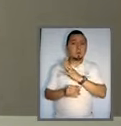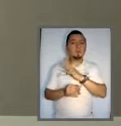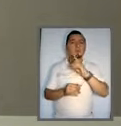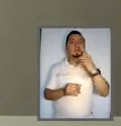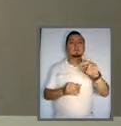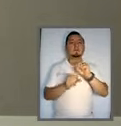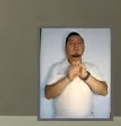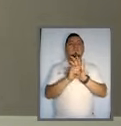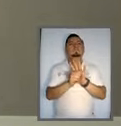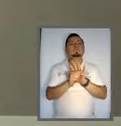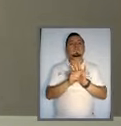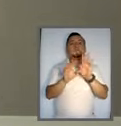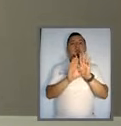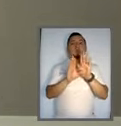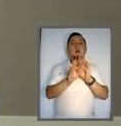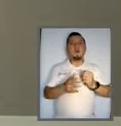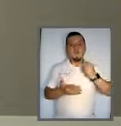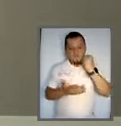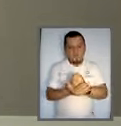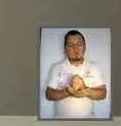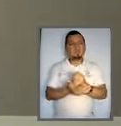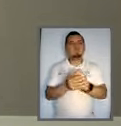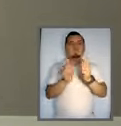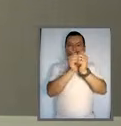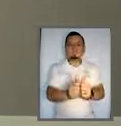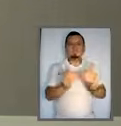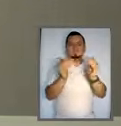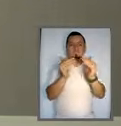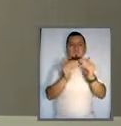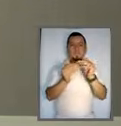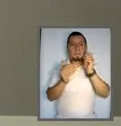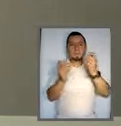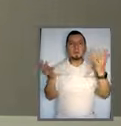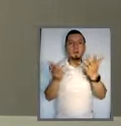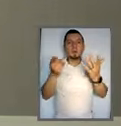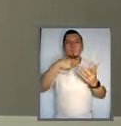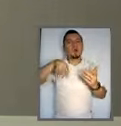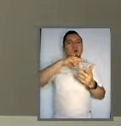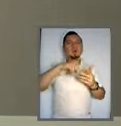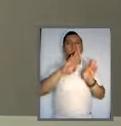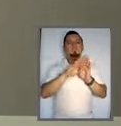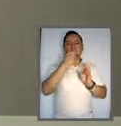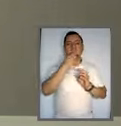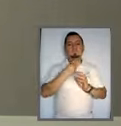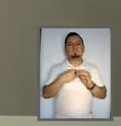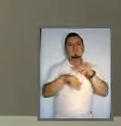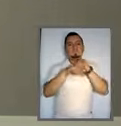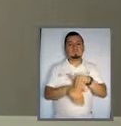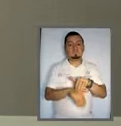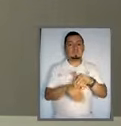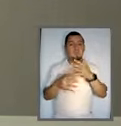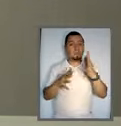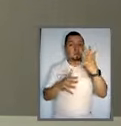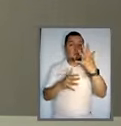la pandemia nos obliga a hacer un trabajo desde casa, pero sí reconocemos que en el gobierno del Estado ha estado al pendiente por